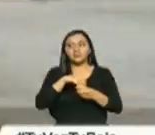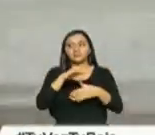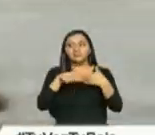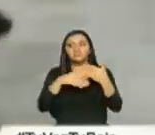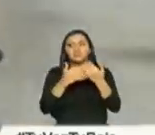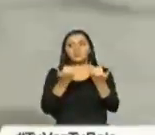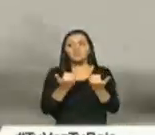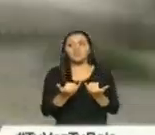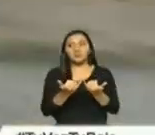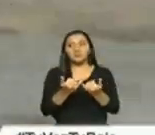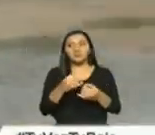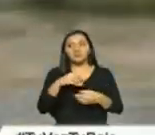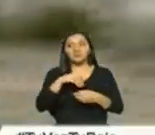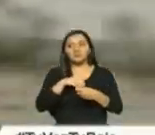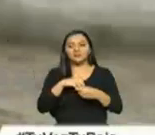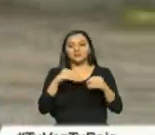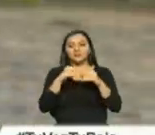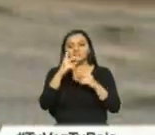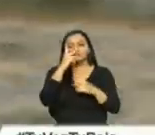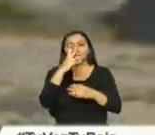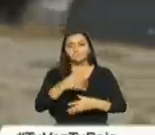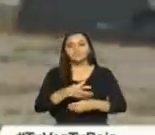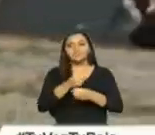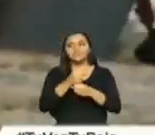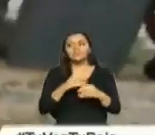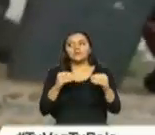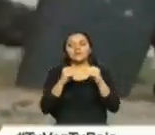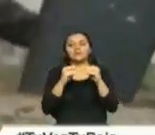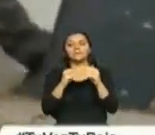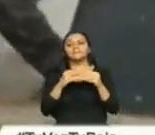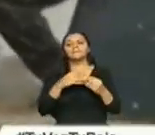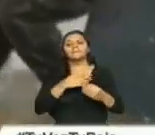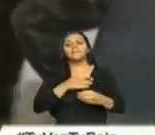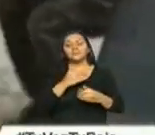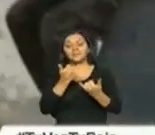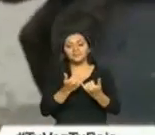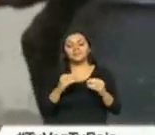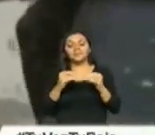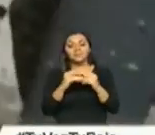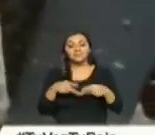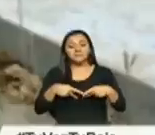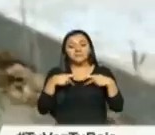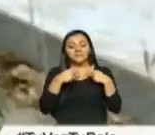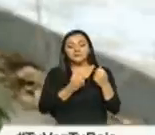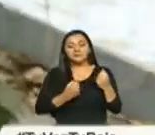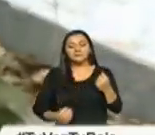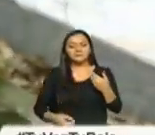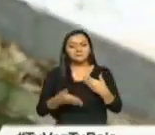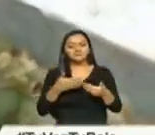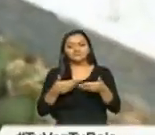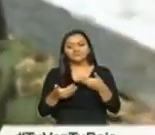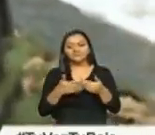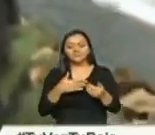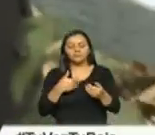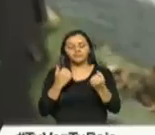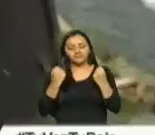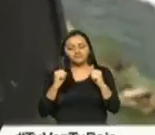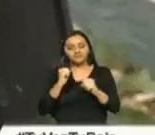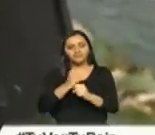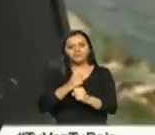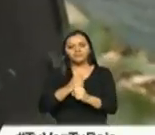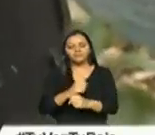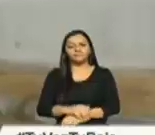GOE, entre otros, quienes velan por la seguridad de la población, aún exponiendo sus propias vidas. Carolina Díaz,